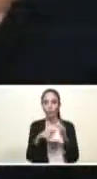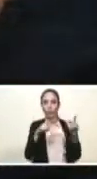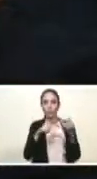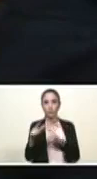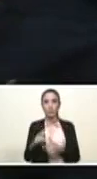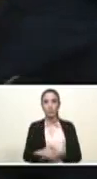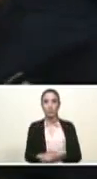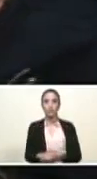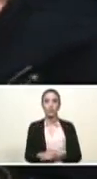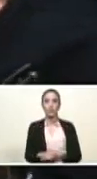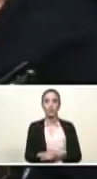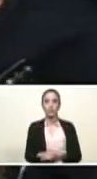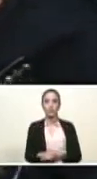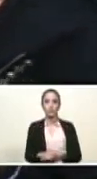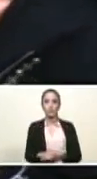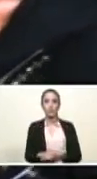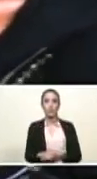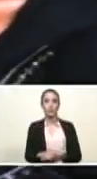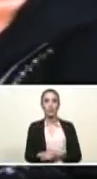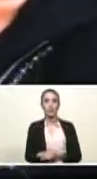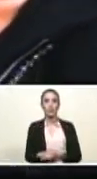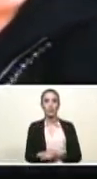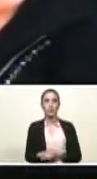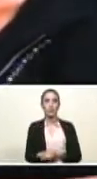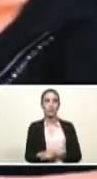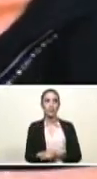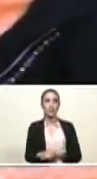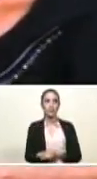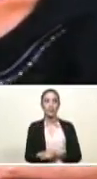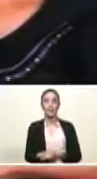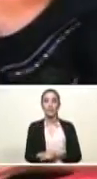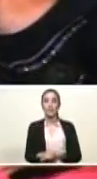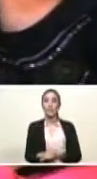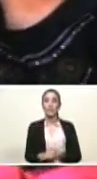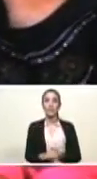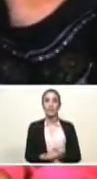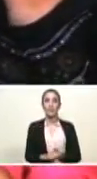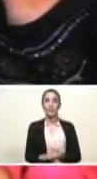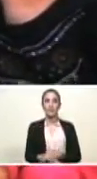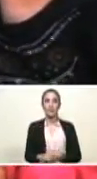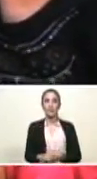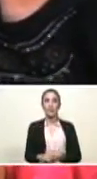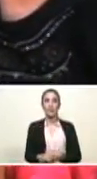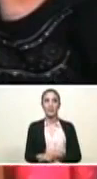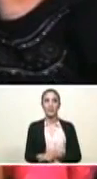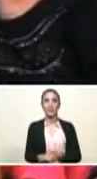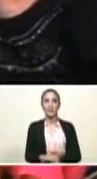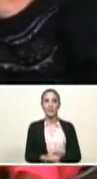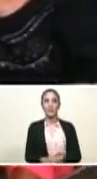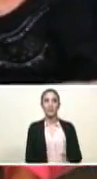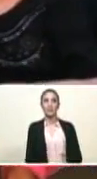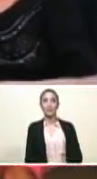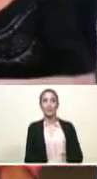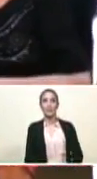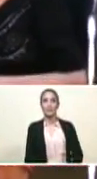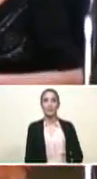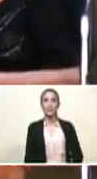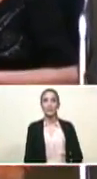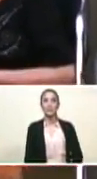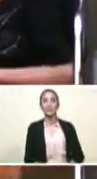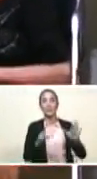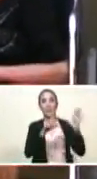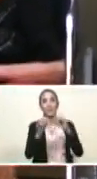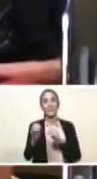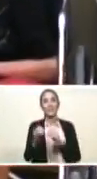presidente. En este sector de Los Sueños de Chávez tenemos adultos mayores protegidos, una totalidad de 60. Levanta